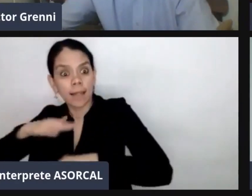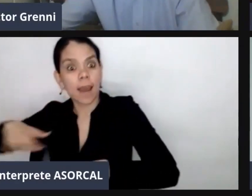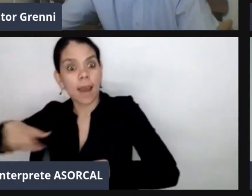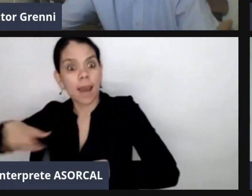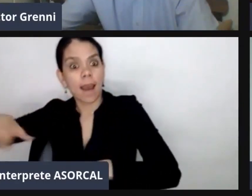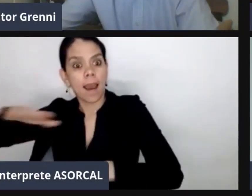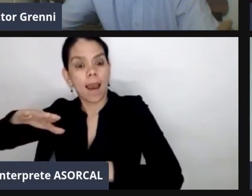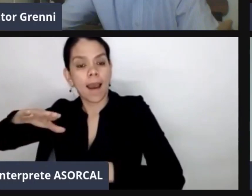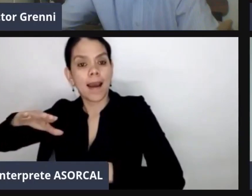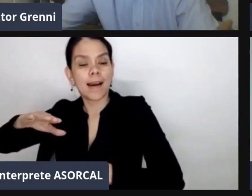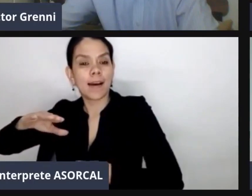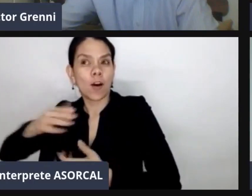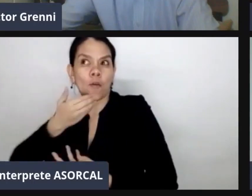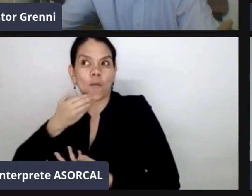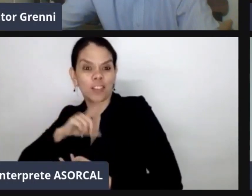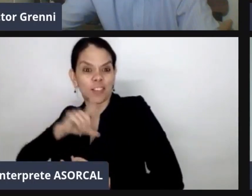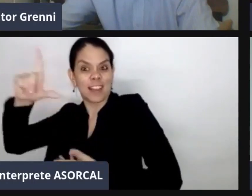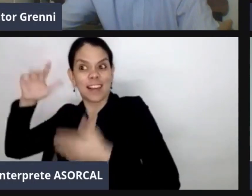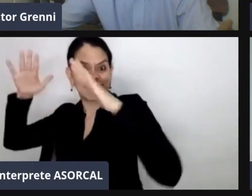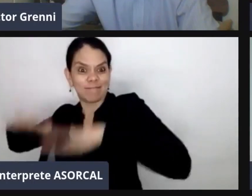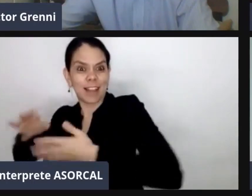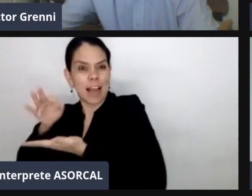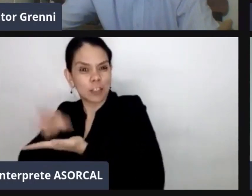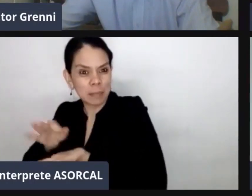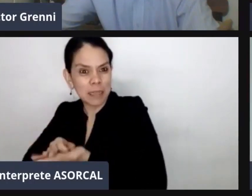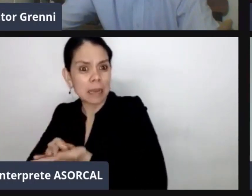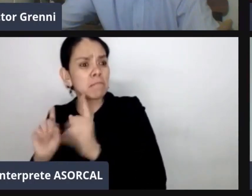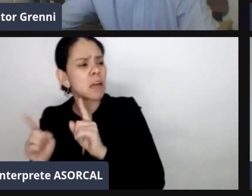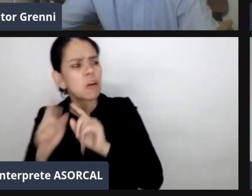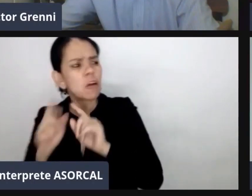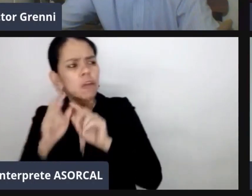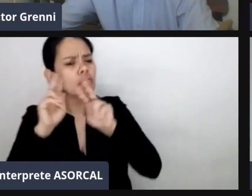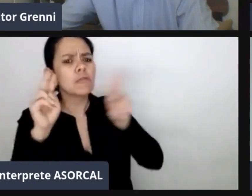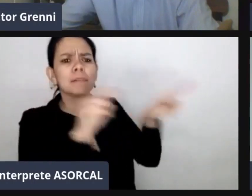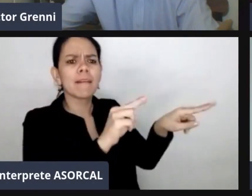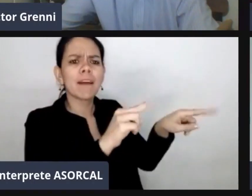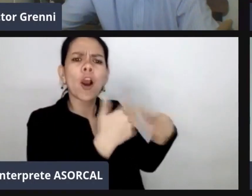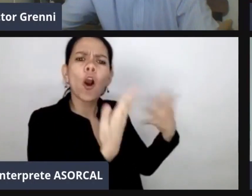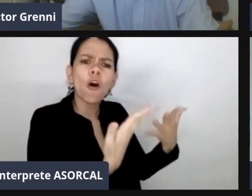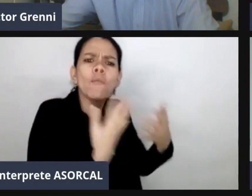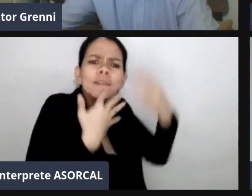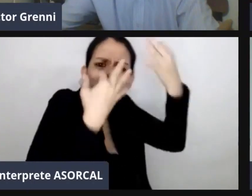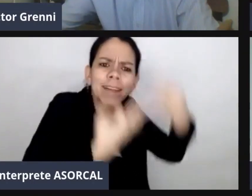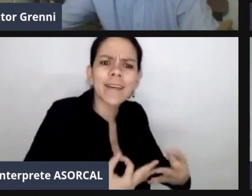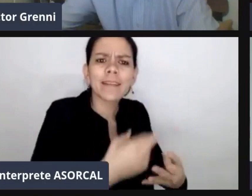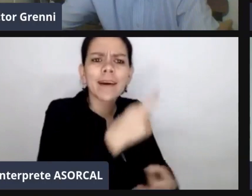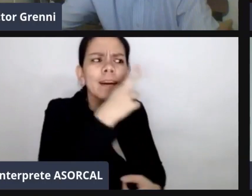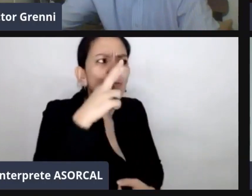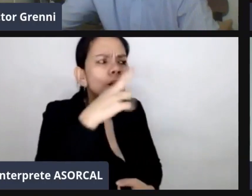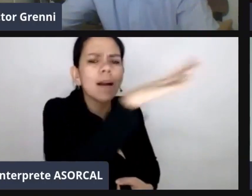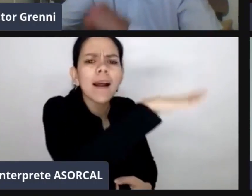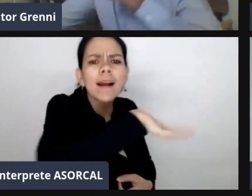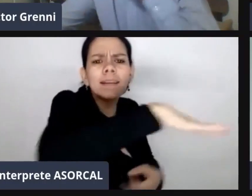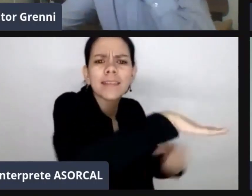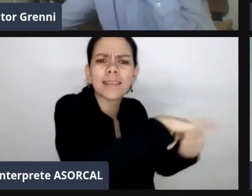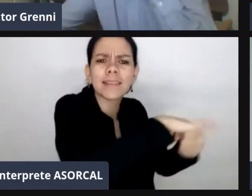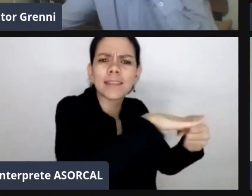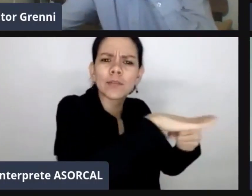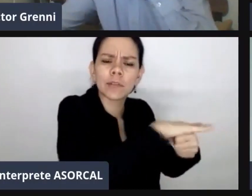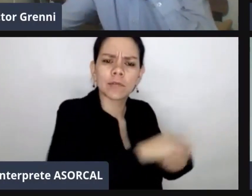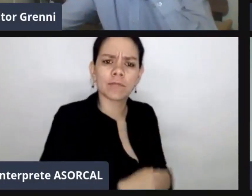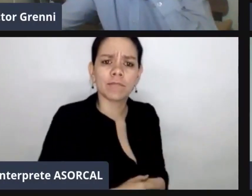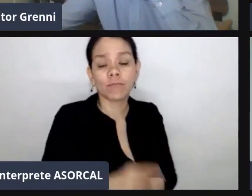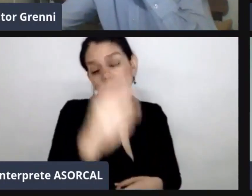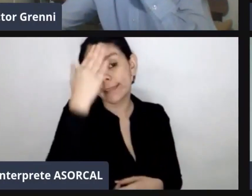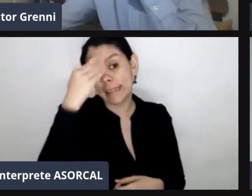pues llevamos, como usted conoce, pues muchos años en situaciones de conflicto. Siento que hasta